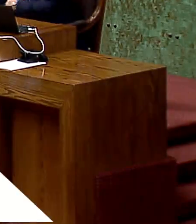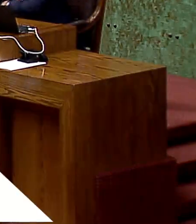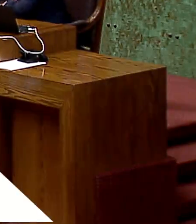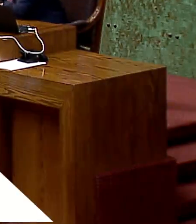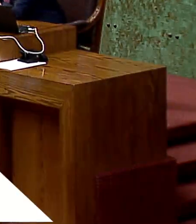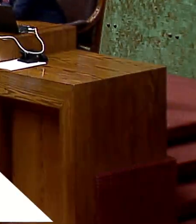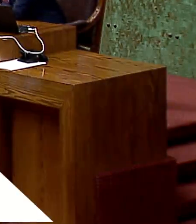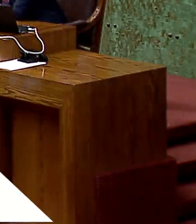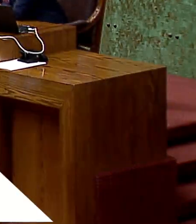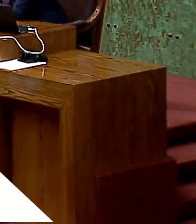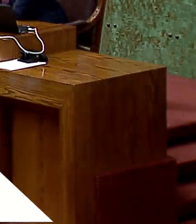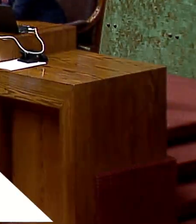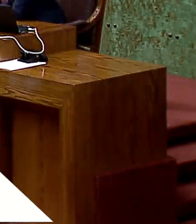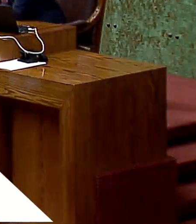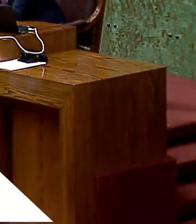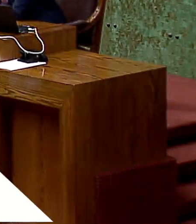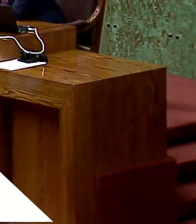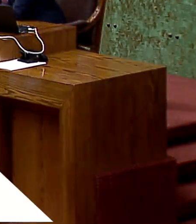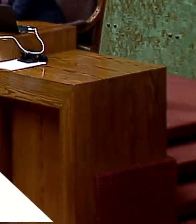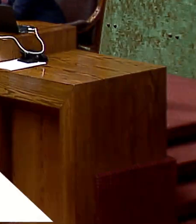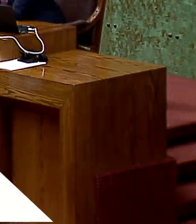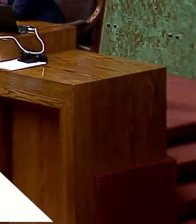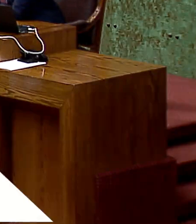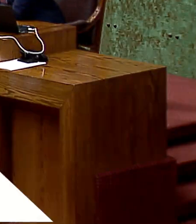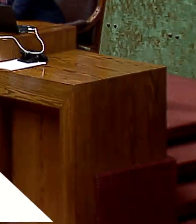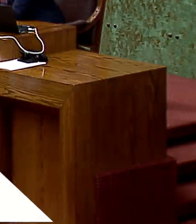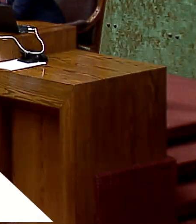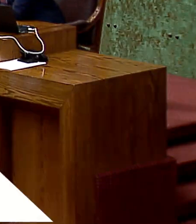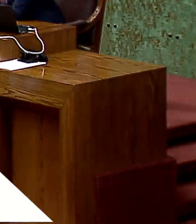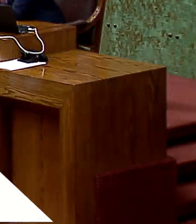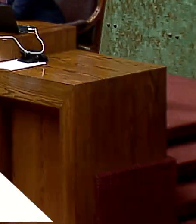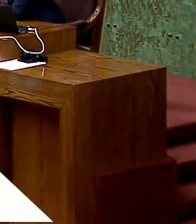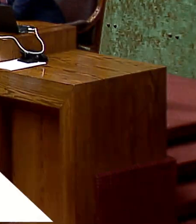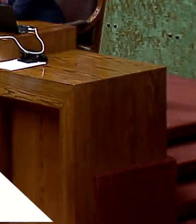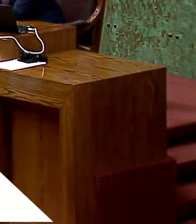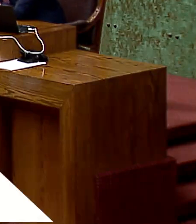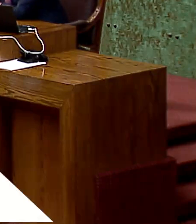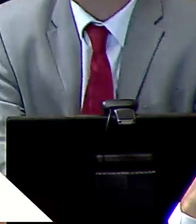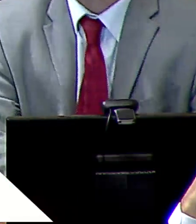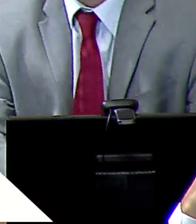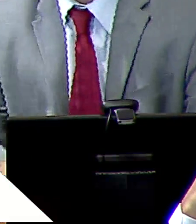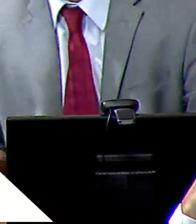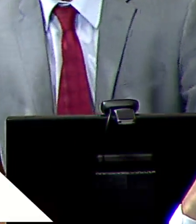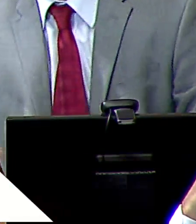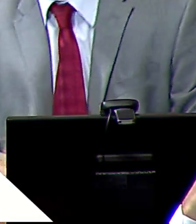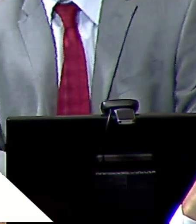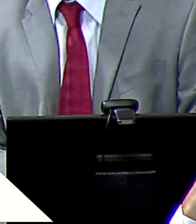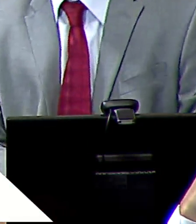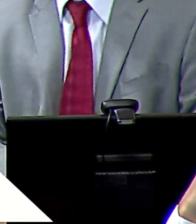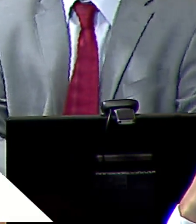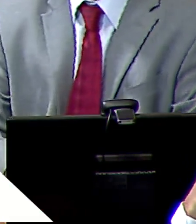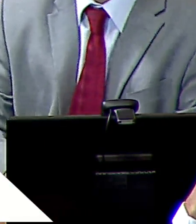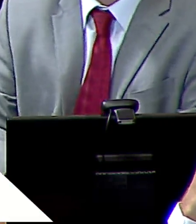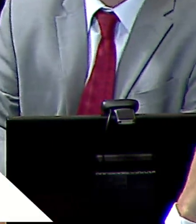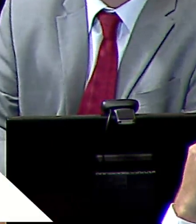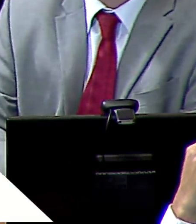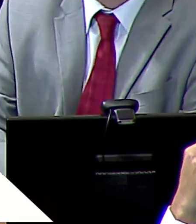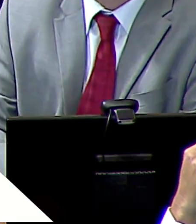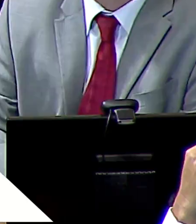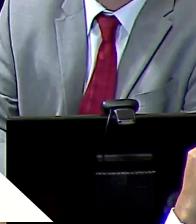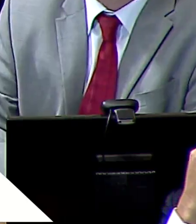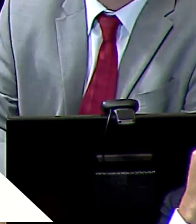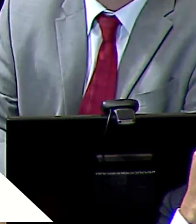ocasión ministro graci diputado ministro le quiero mostrar una